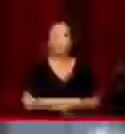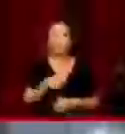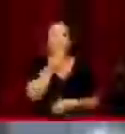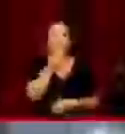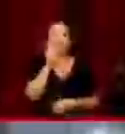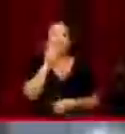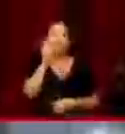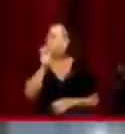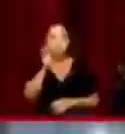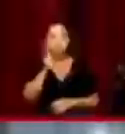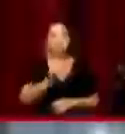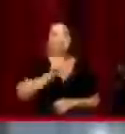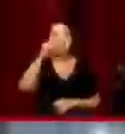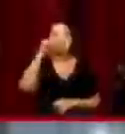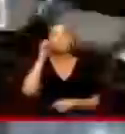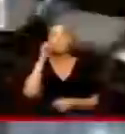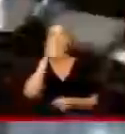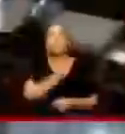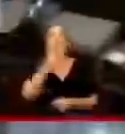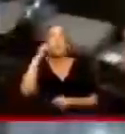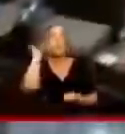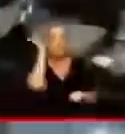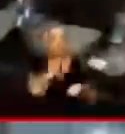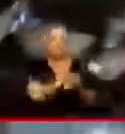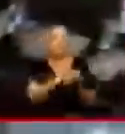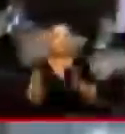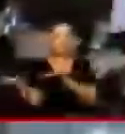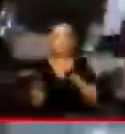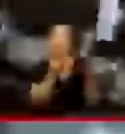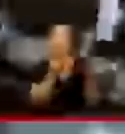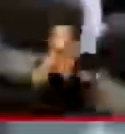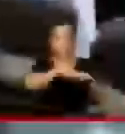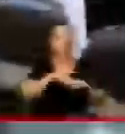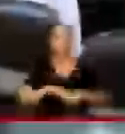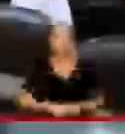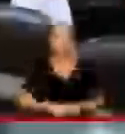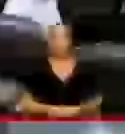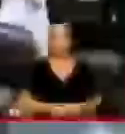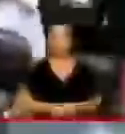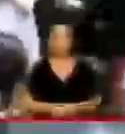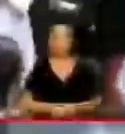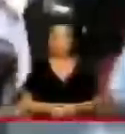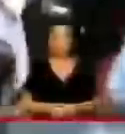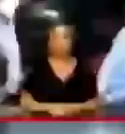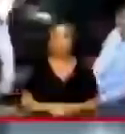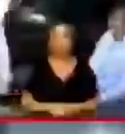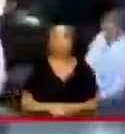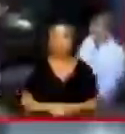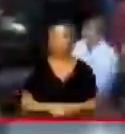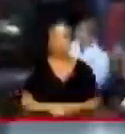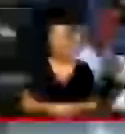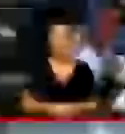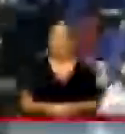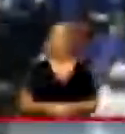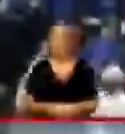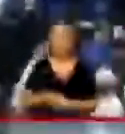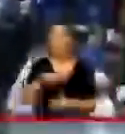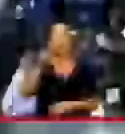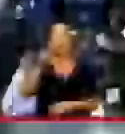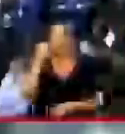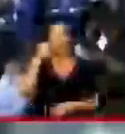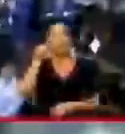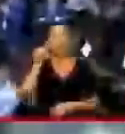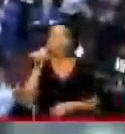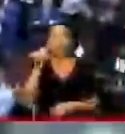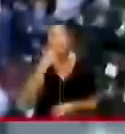alguna manera, reservando algunas orientaciones que para el gobierno son importantes. Igual vos lo señalaste también, y acá hay expertos que pueden opinar mejor. Algunas tareas ya se